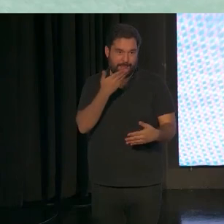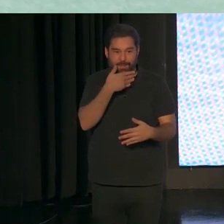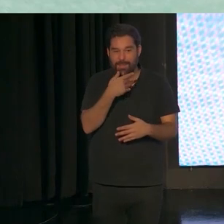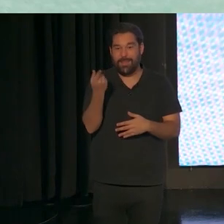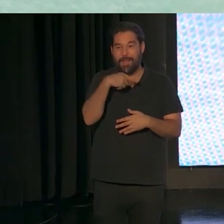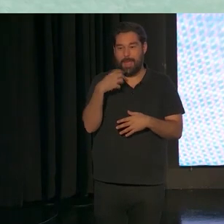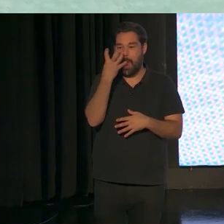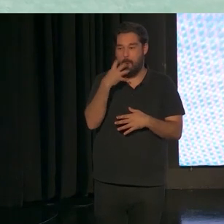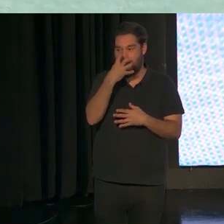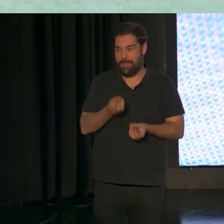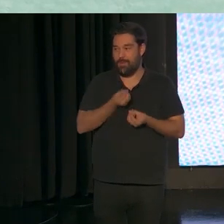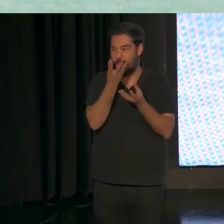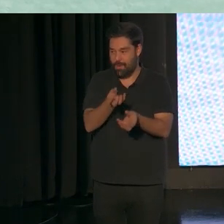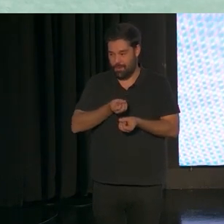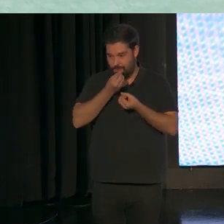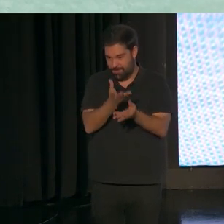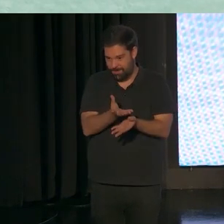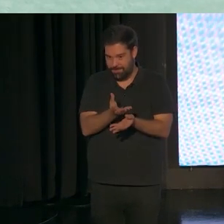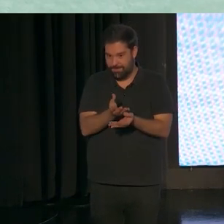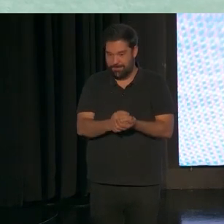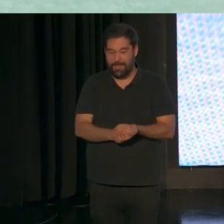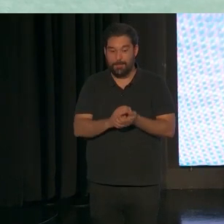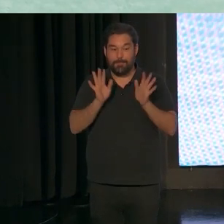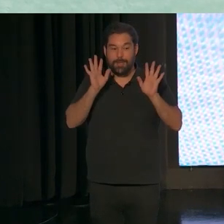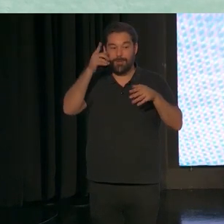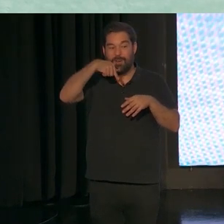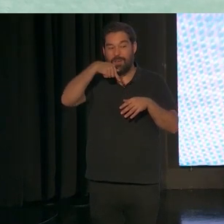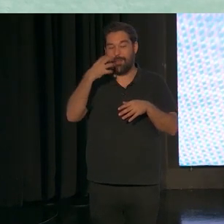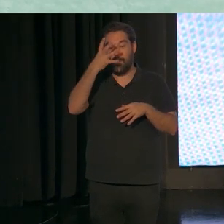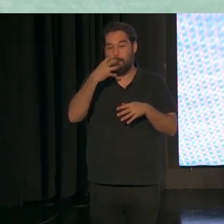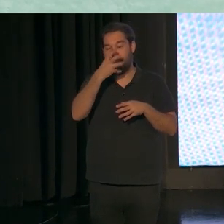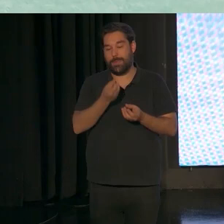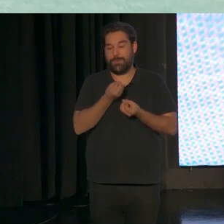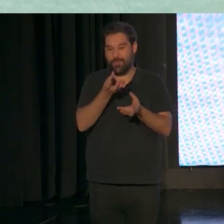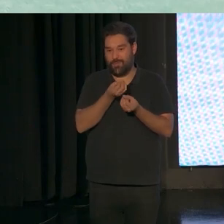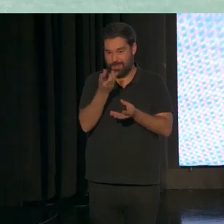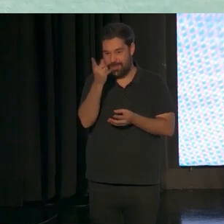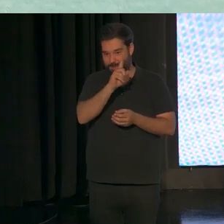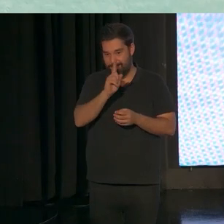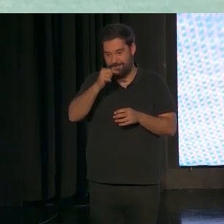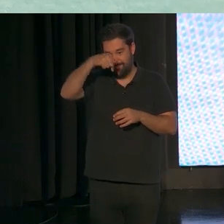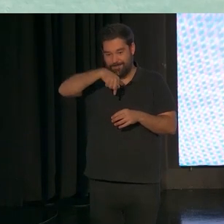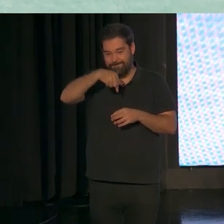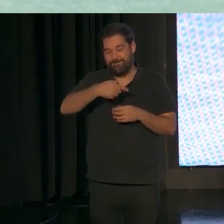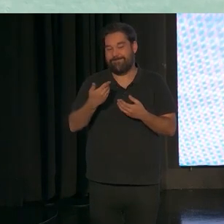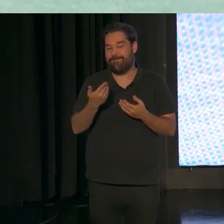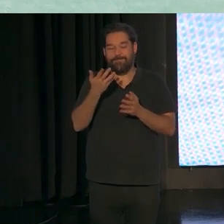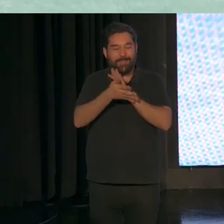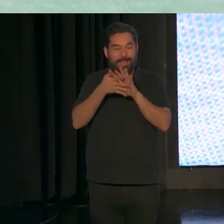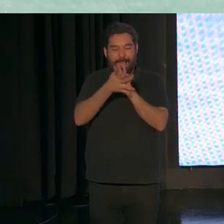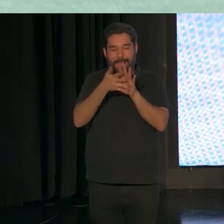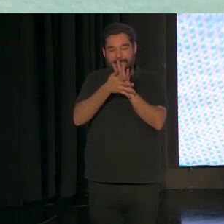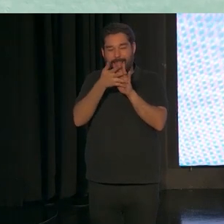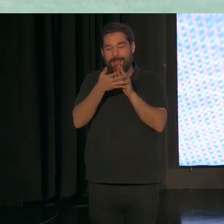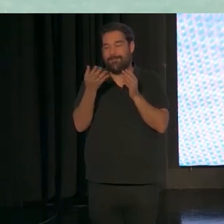contar cuentos pero hoy no nos va a contar ningún cuento hoy nos va a hablar de la importancia que